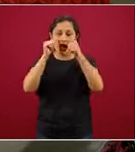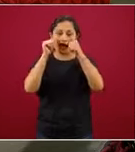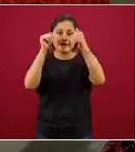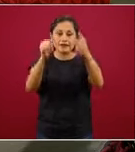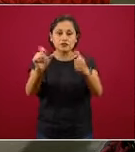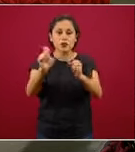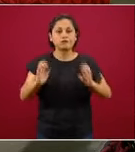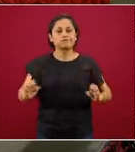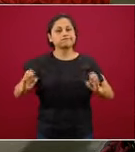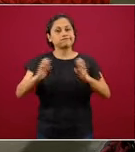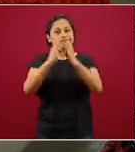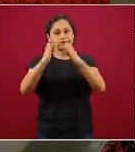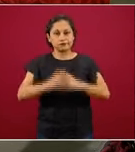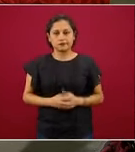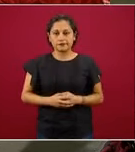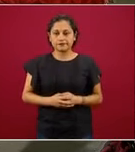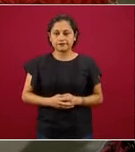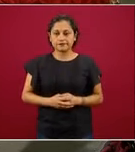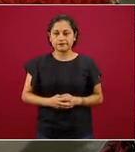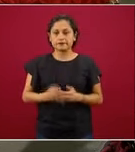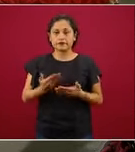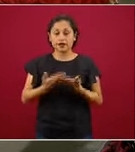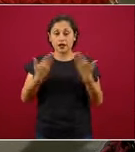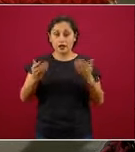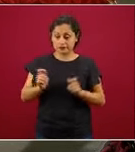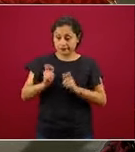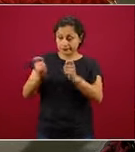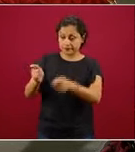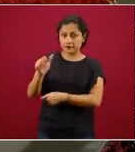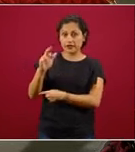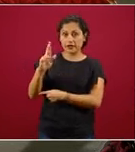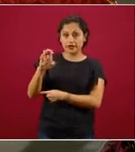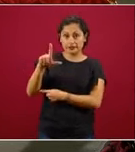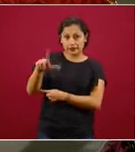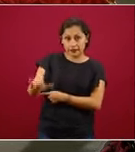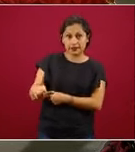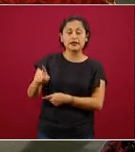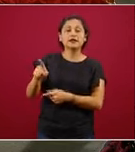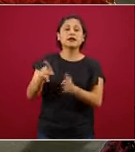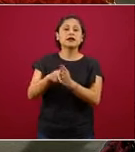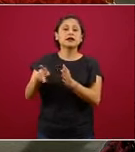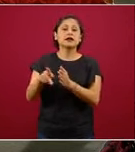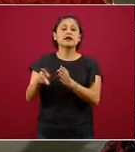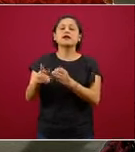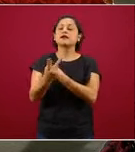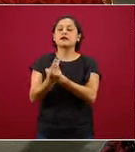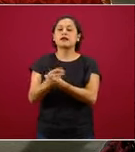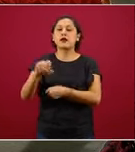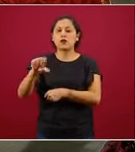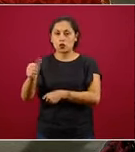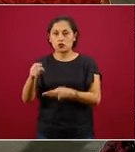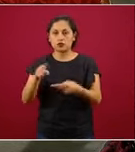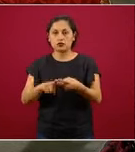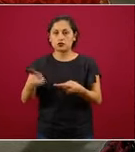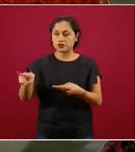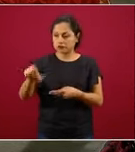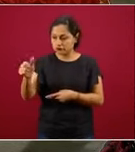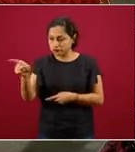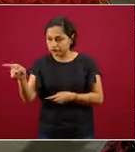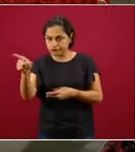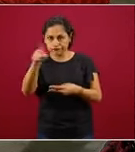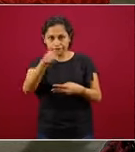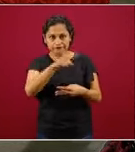contingencias. Vamos a darle la palabra a Araceli Aranday, de Canal 11, a usted, la compañera, y luego ustedes por acá,